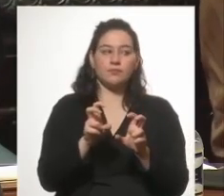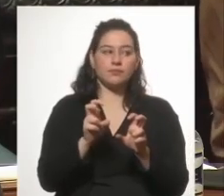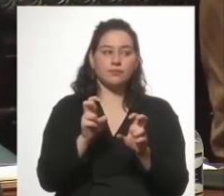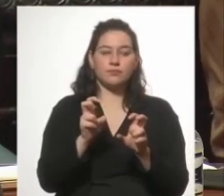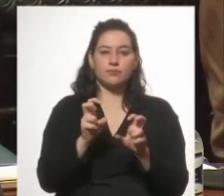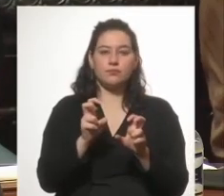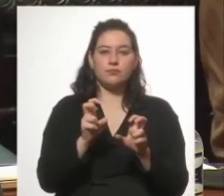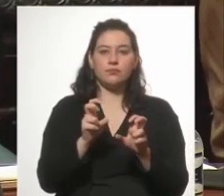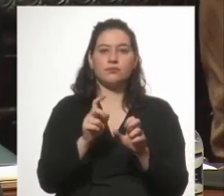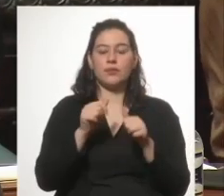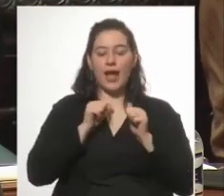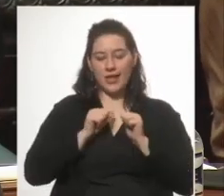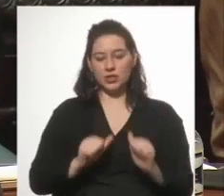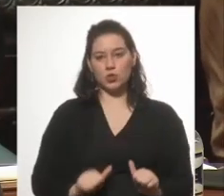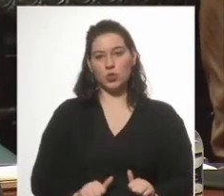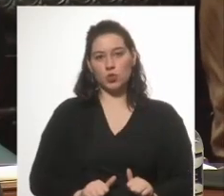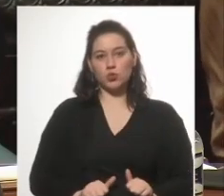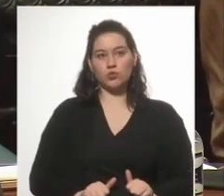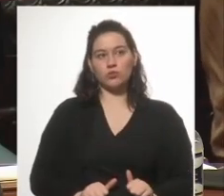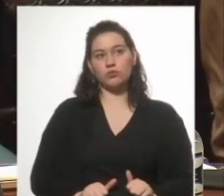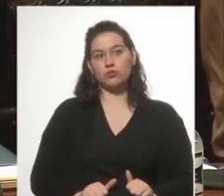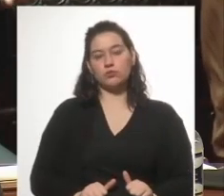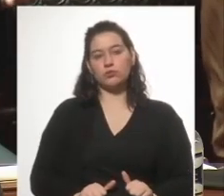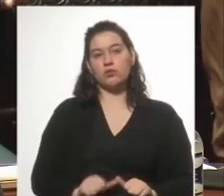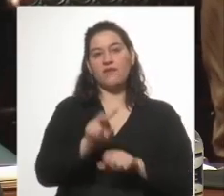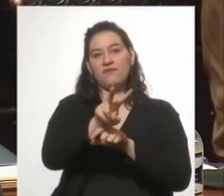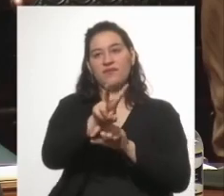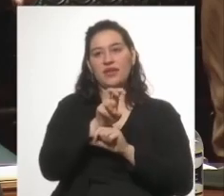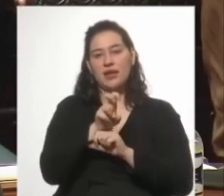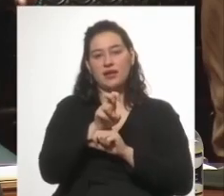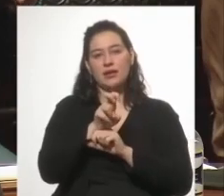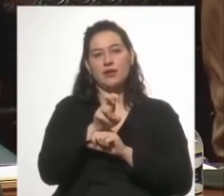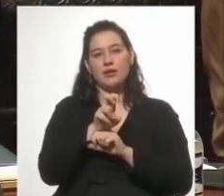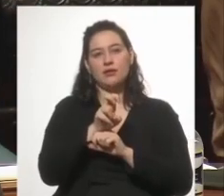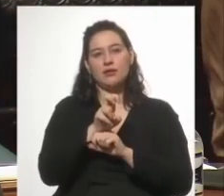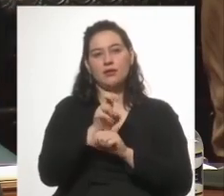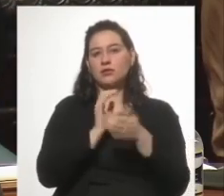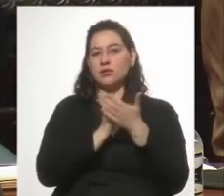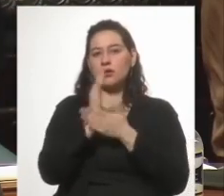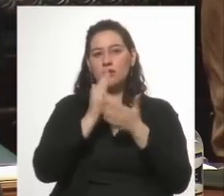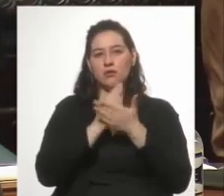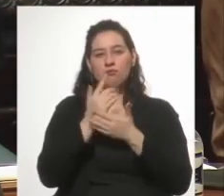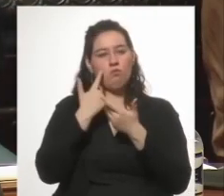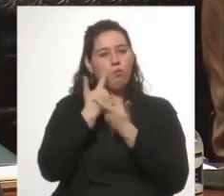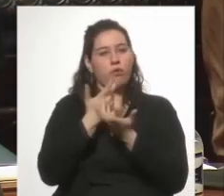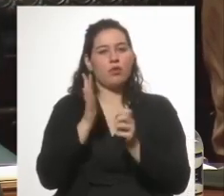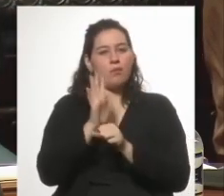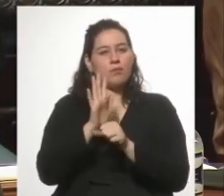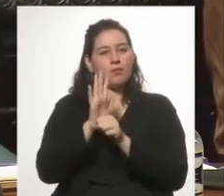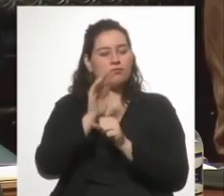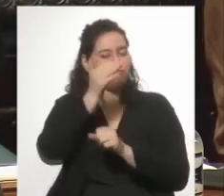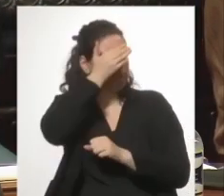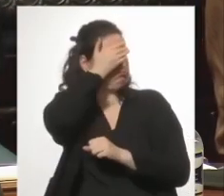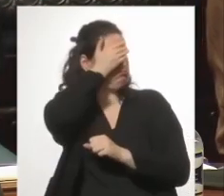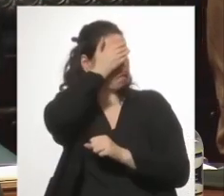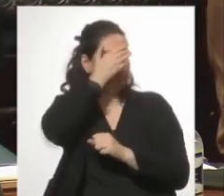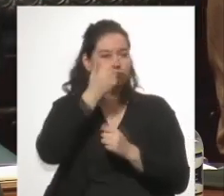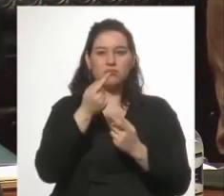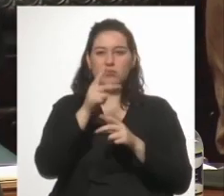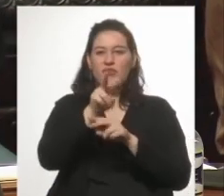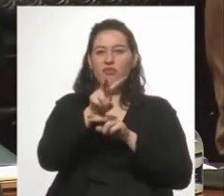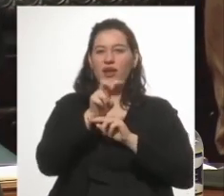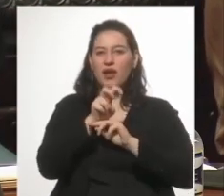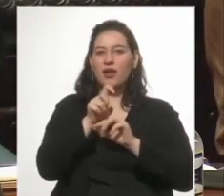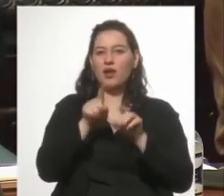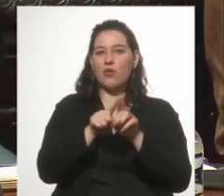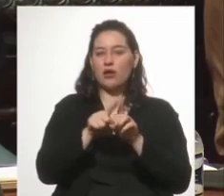está la actitud de una fiscalía que se mostró en todo momento sesgada, una fiscalía que